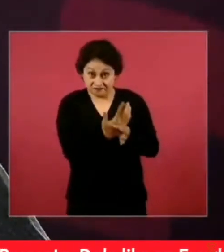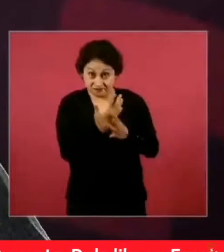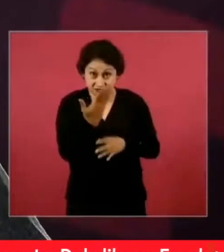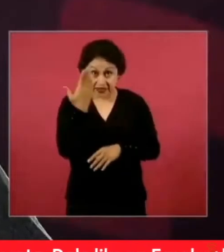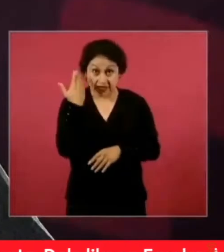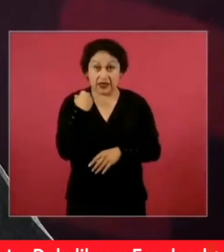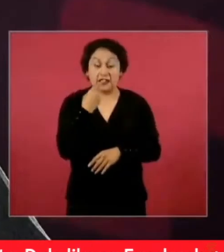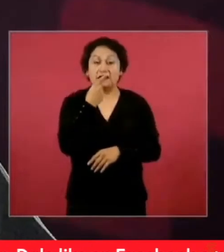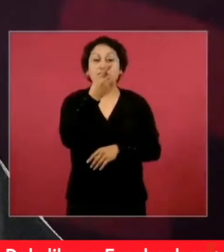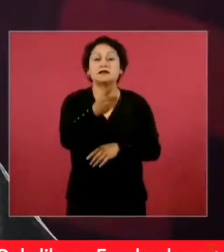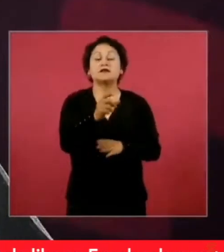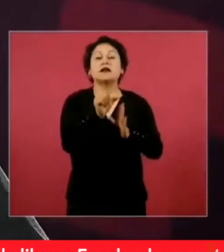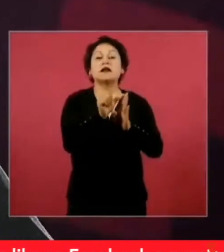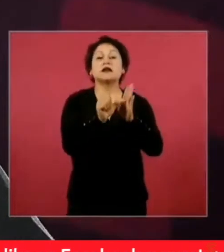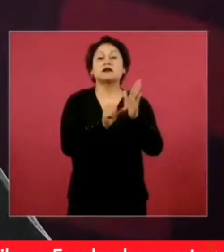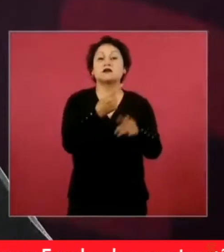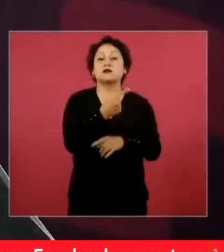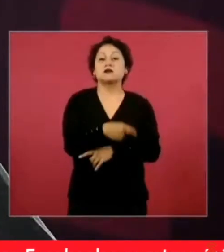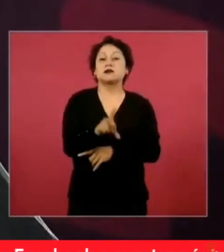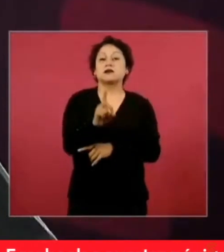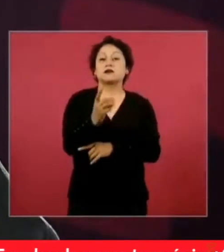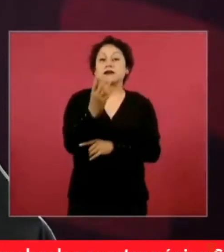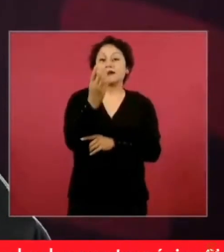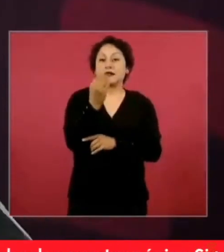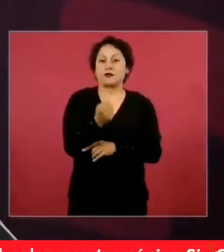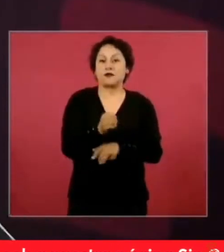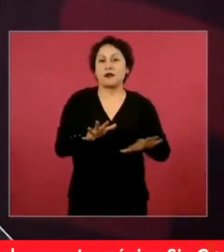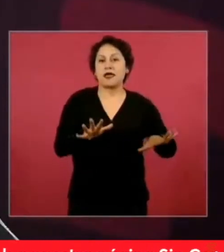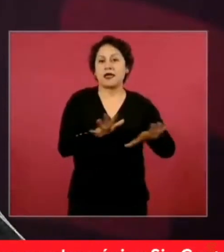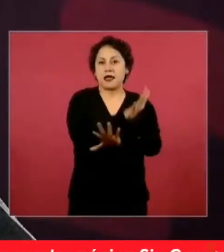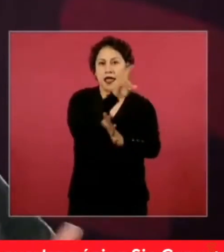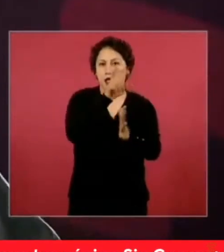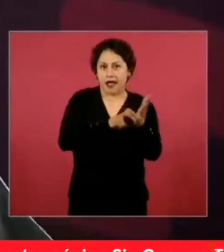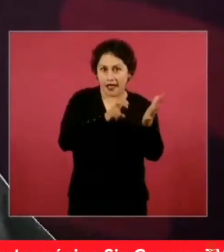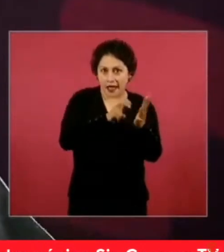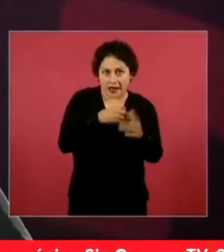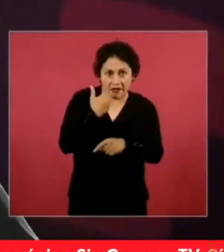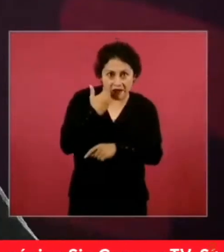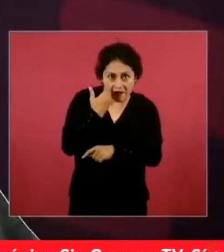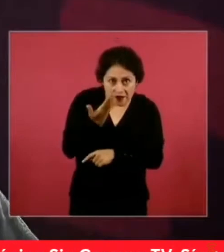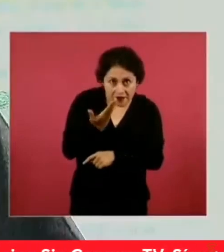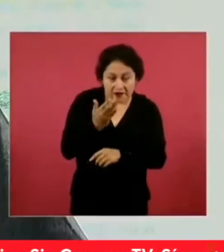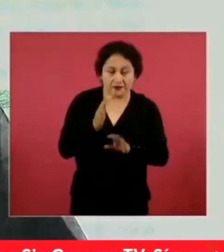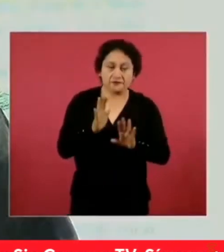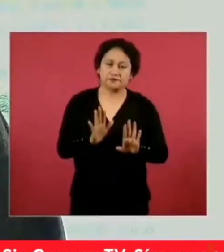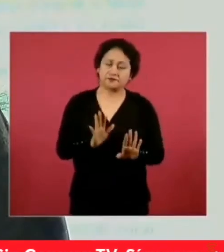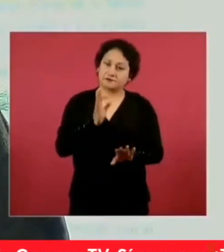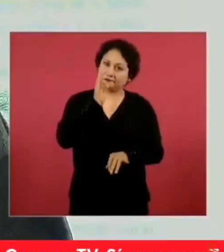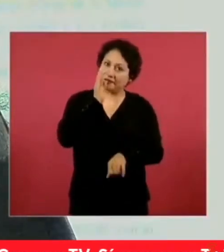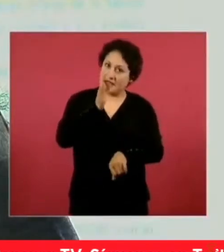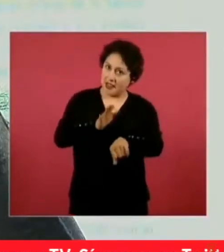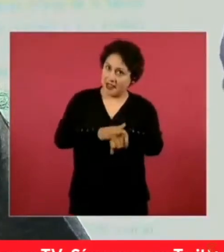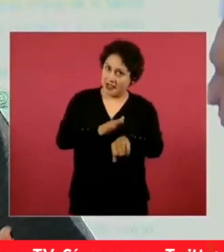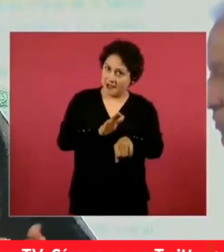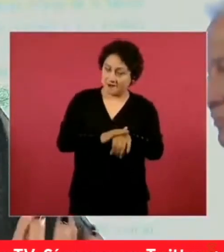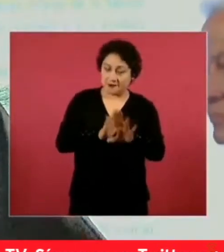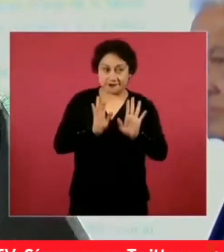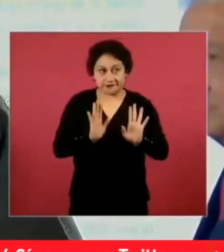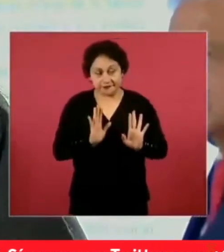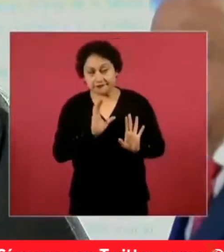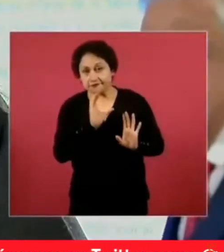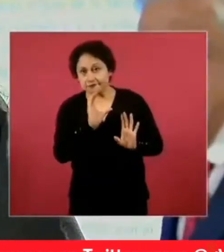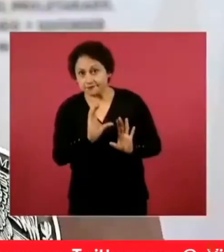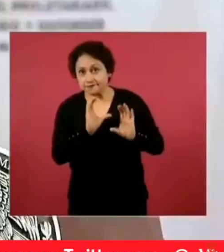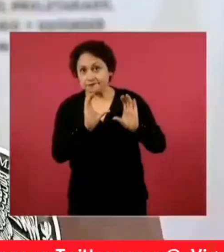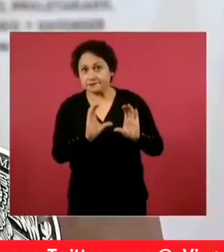reformar el artículo 139. Pero también les decimos que el pequeño detalle es que la